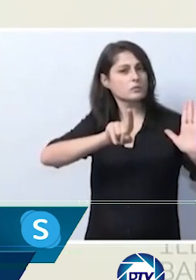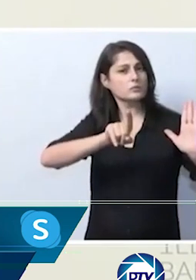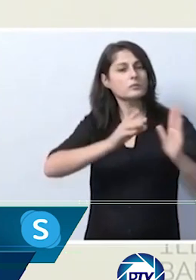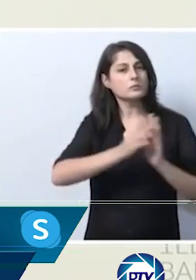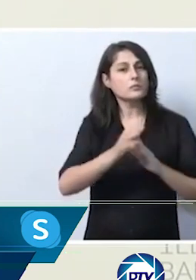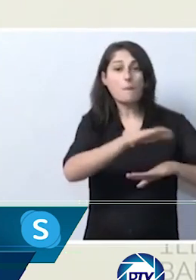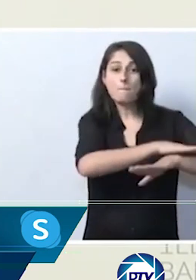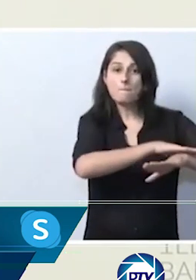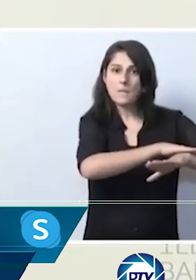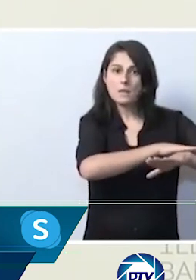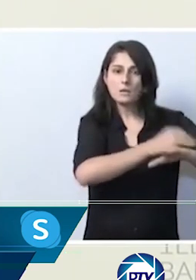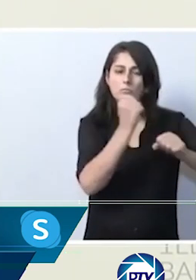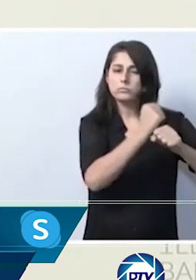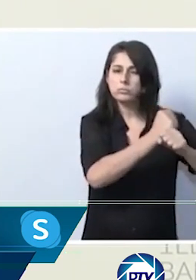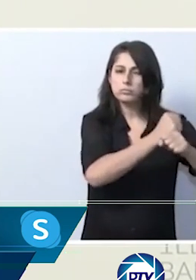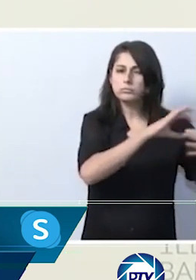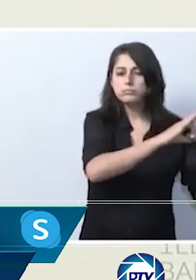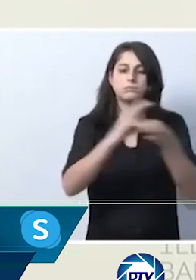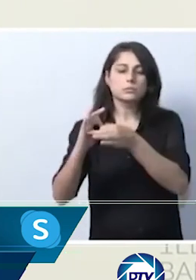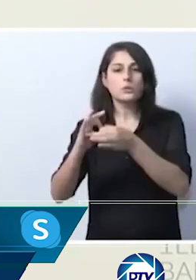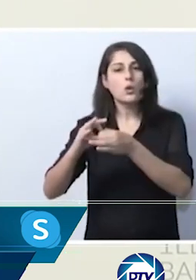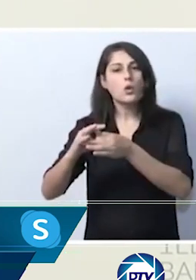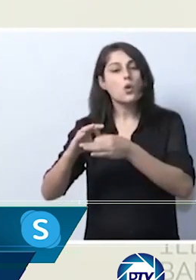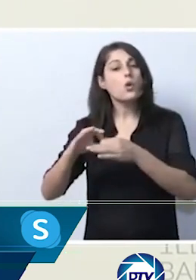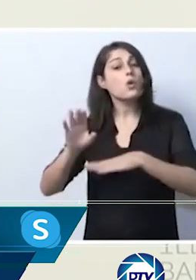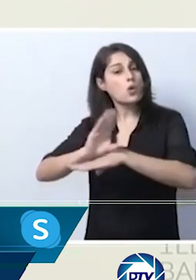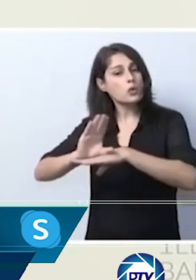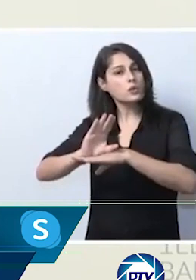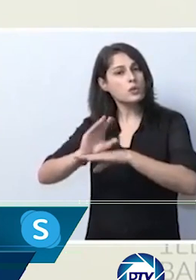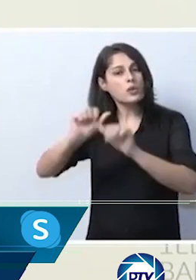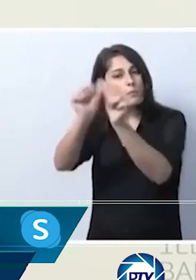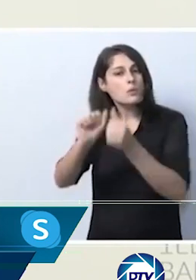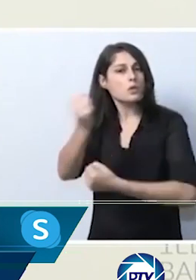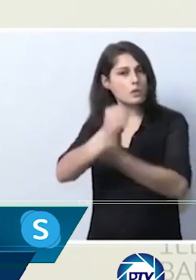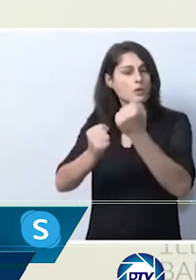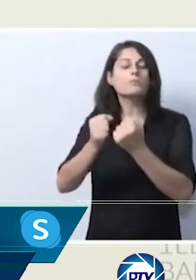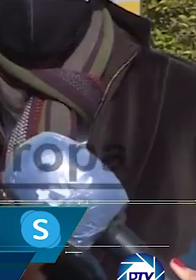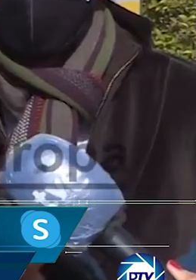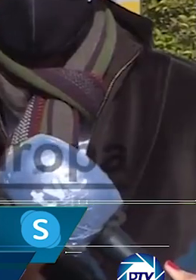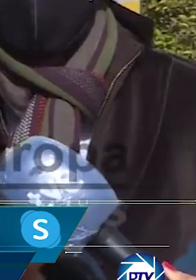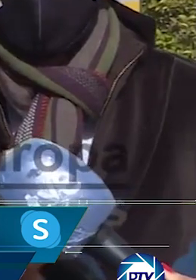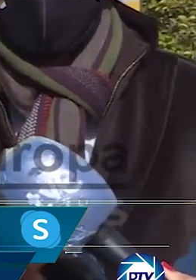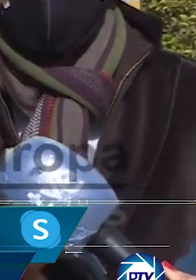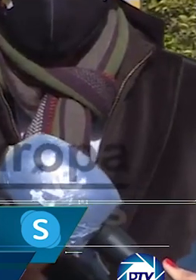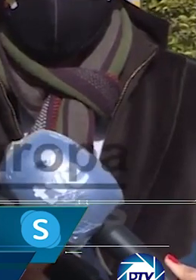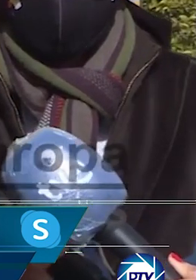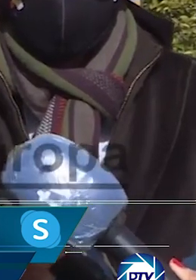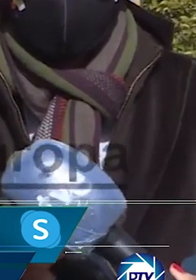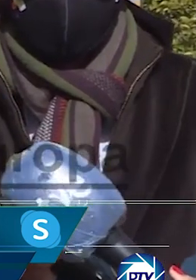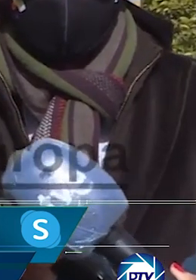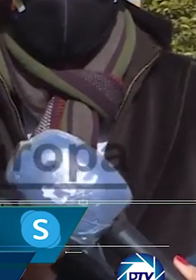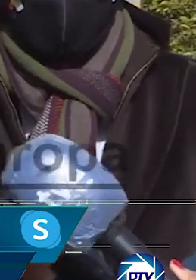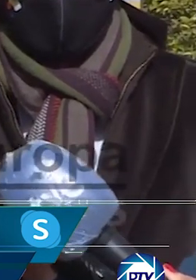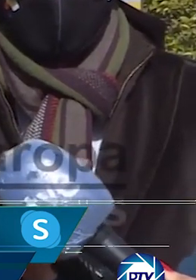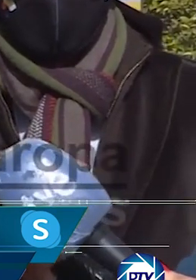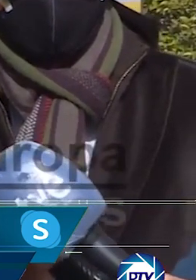sentencia lo que hace es obligar a un 25% mínimo en la educación en los colegios, tanto